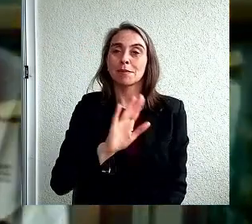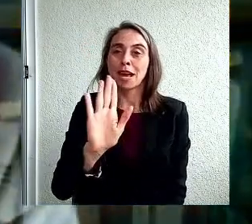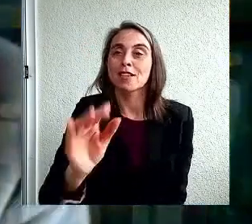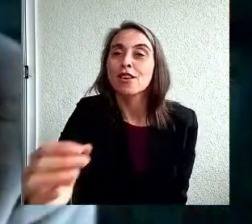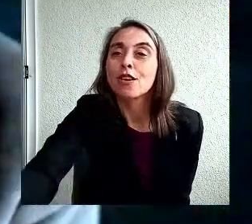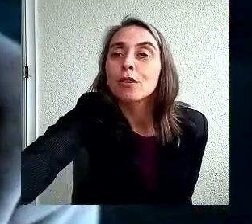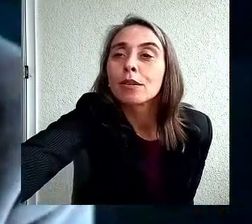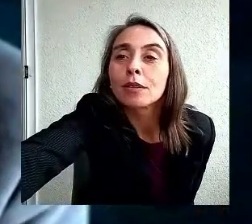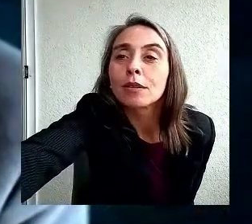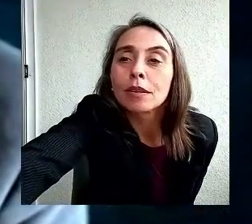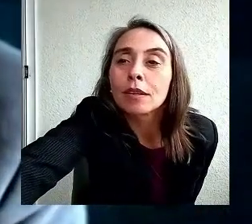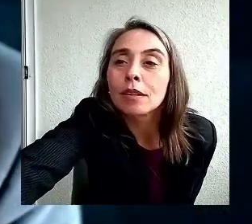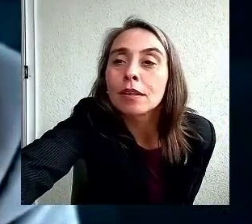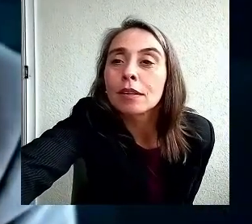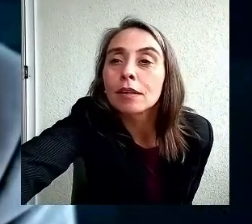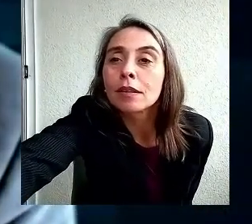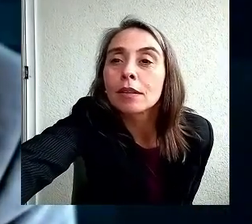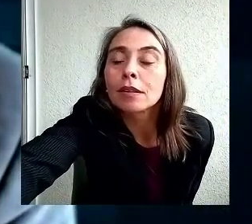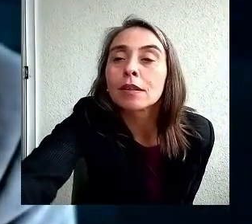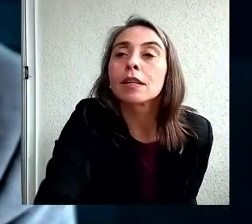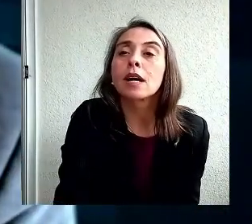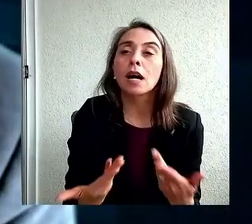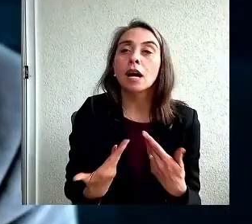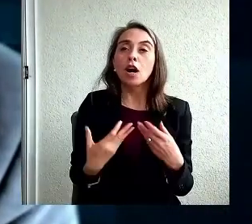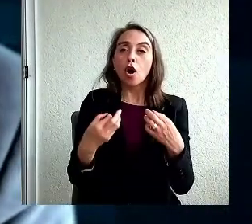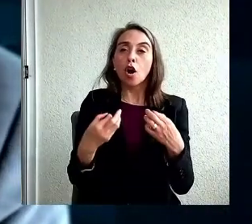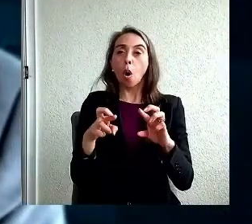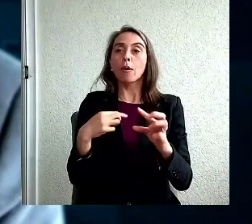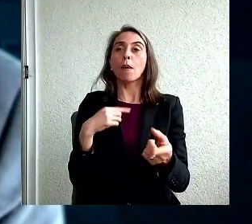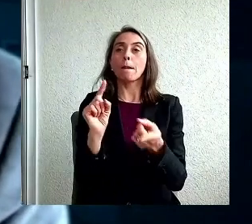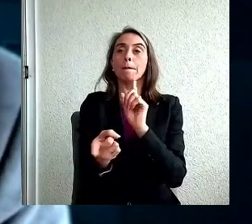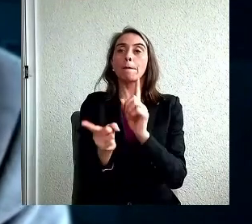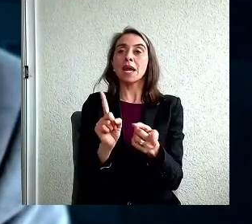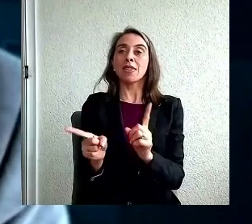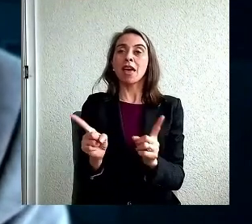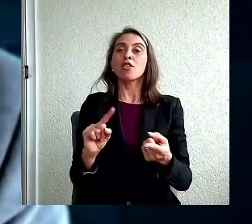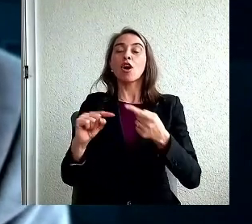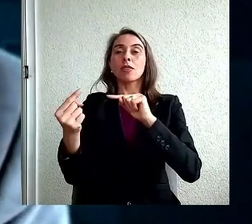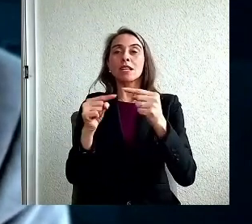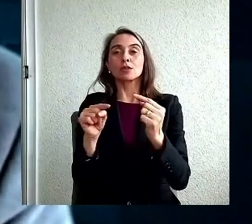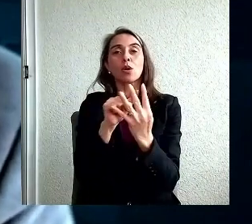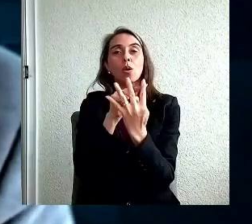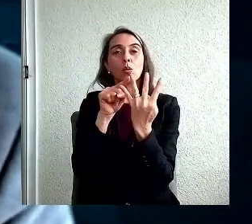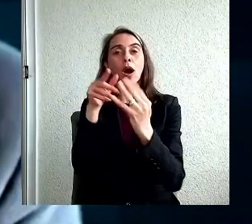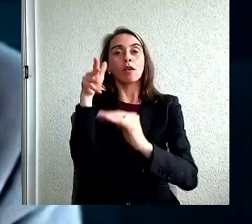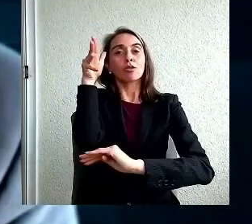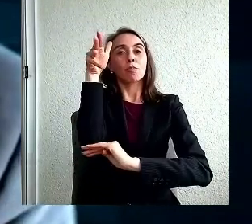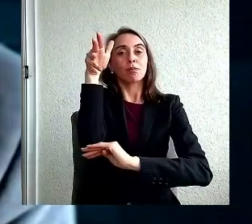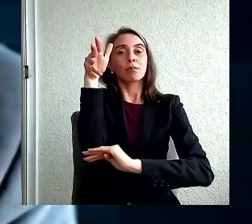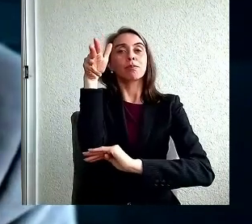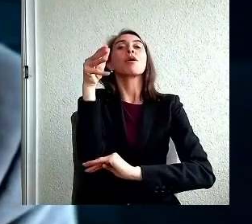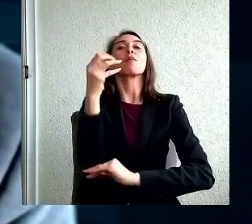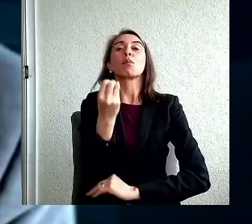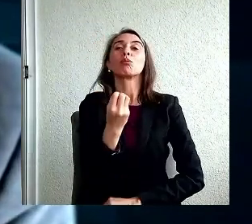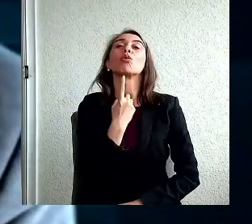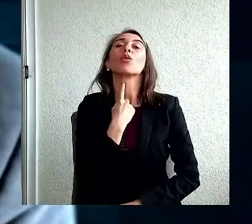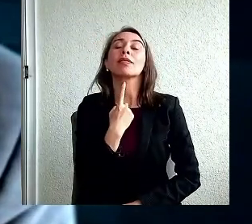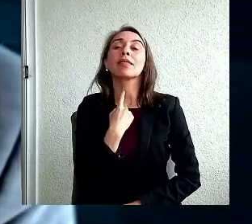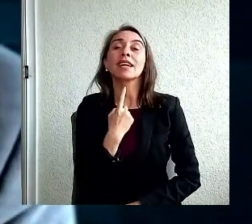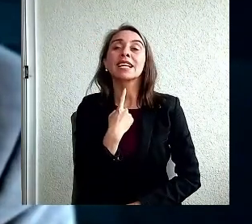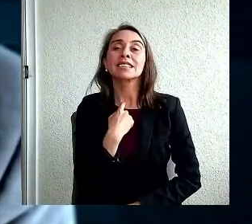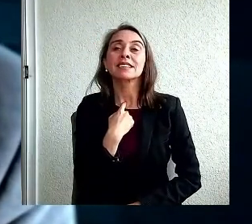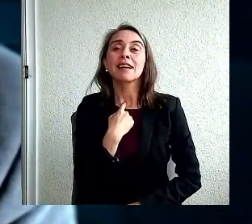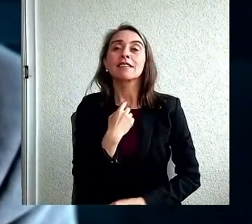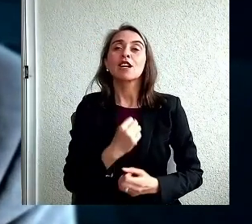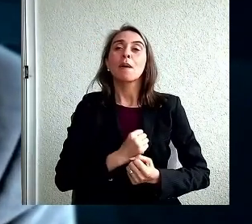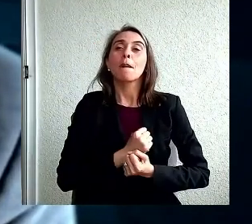de mediar esta discusión con estas 4 presentaciones muy interesantes. Entiendo que la pasión de estos 4 investigadores es contagiosa y